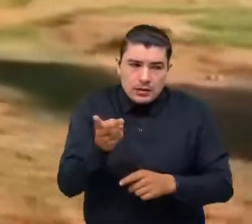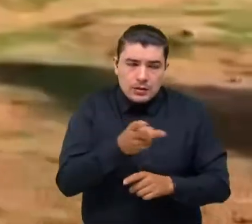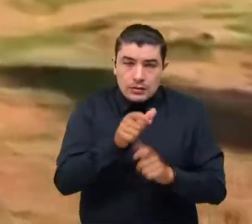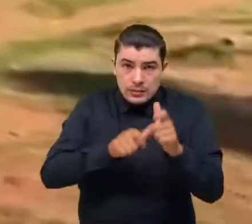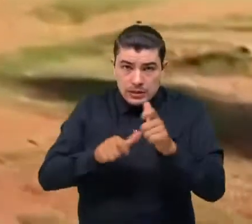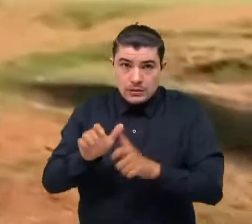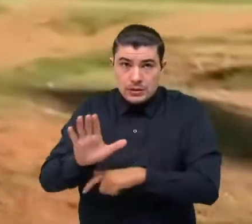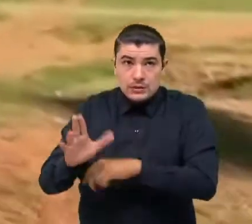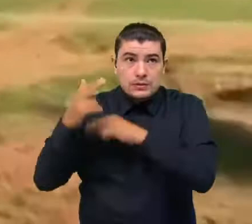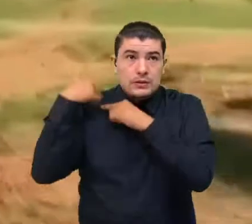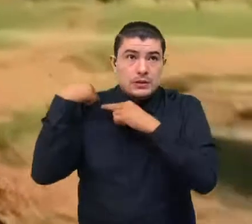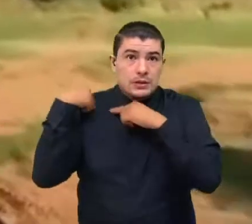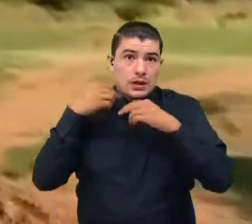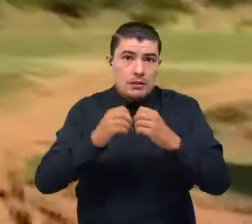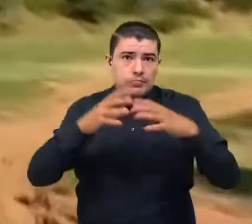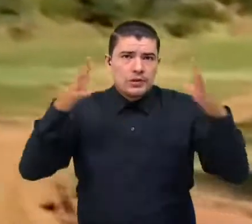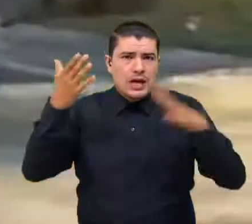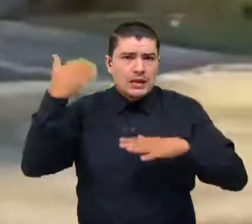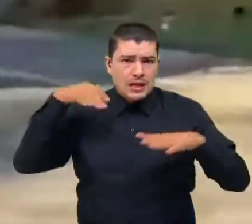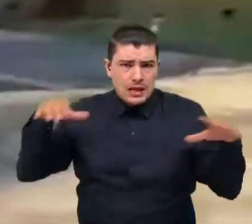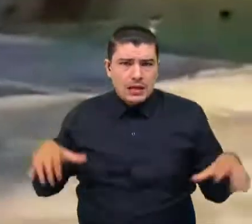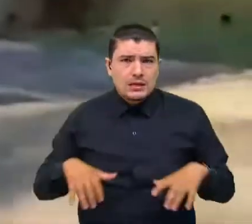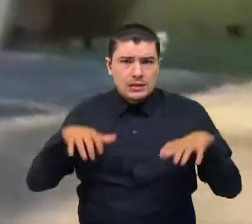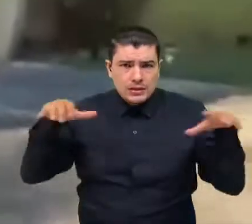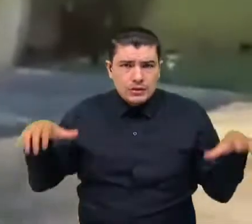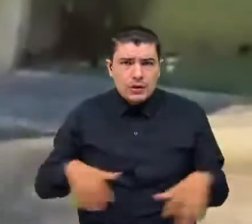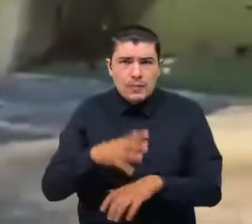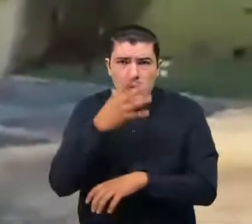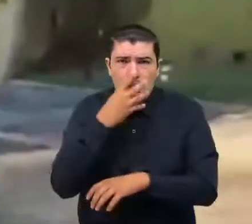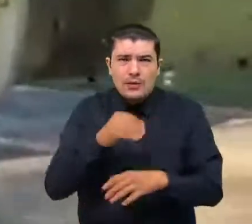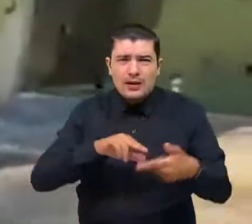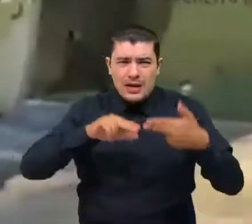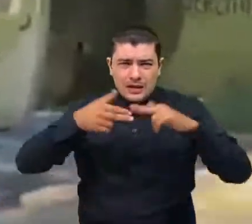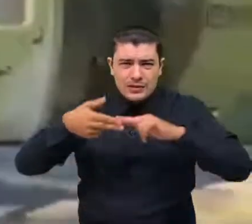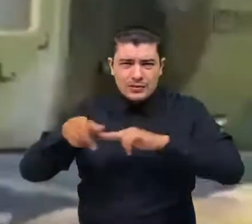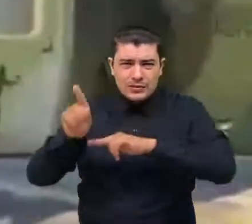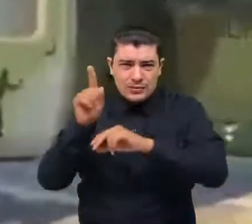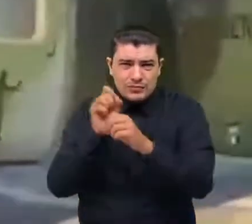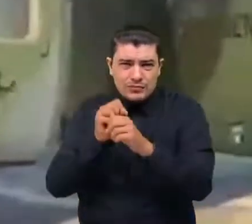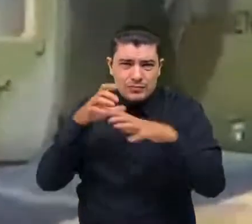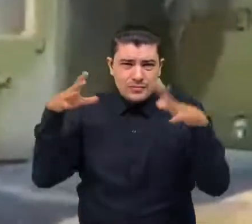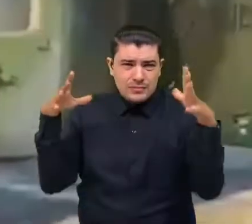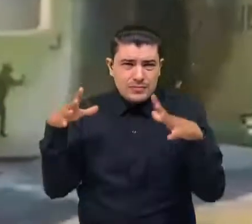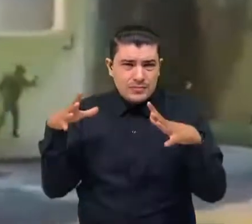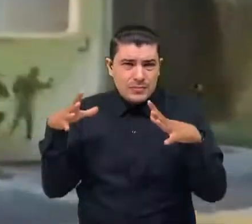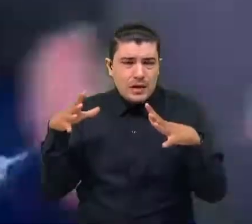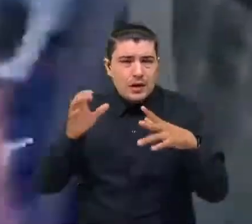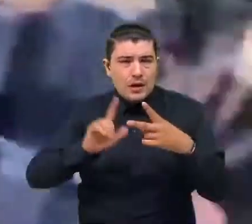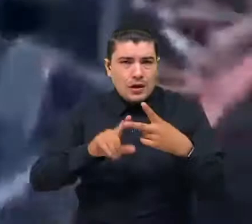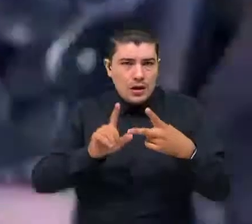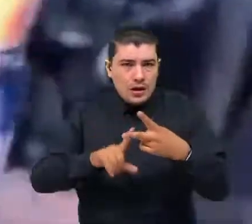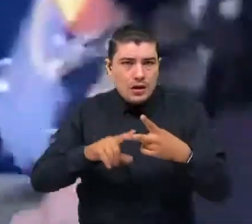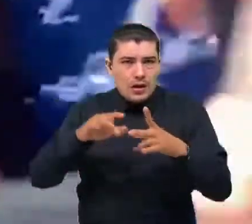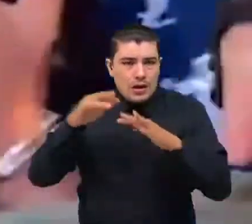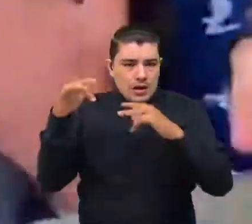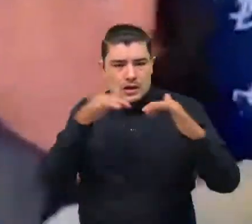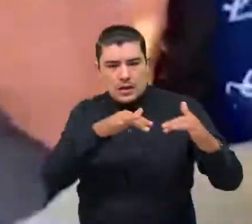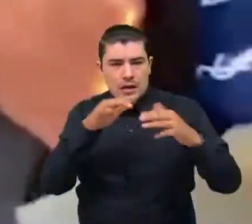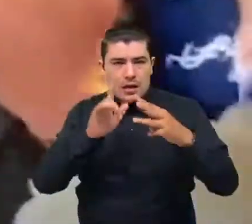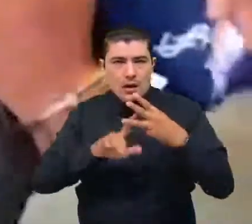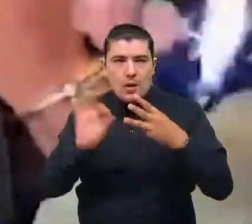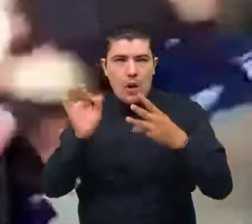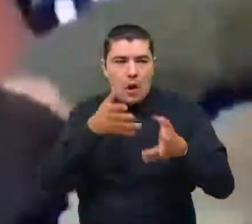serían los responsables de varios actos delictivos enlazados con lanzamientos de artefactos explosivos hostigamientos y ataques